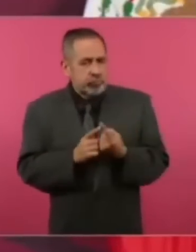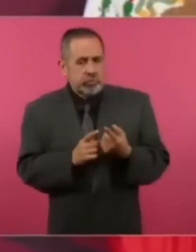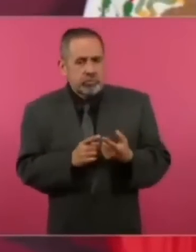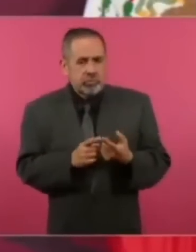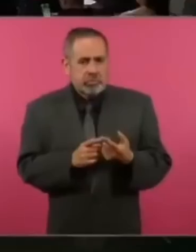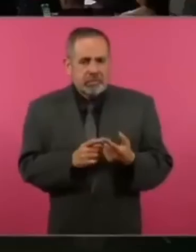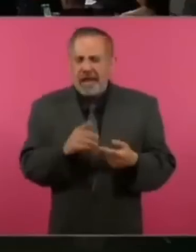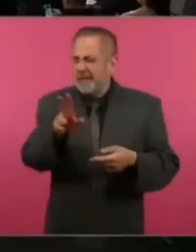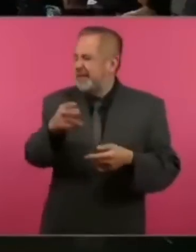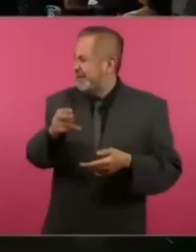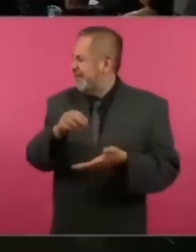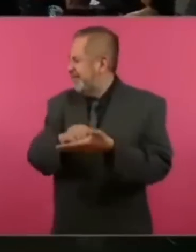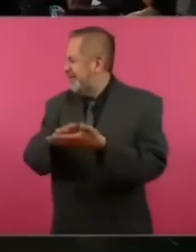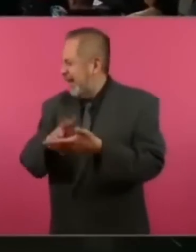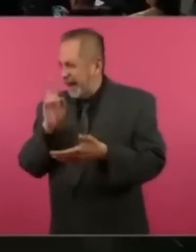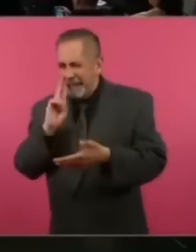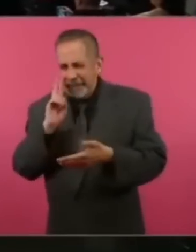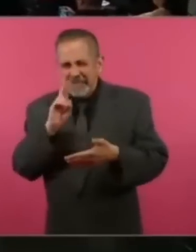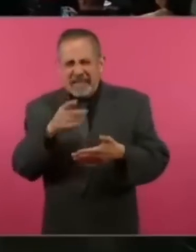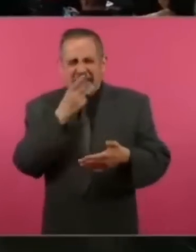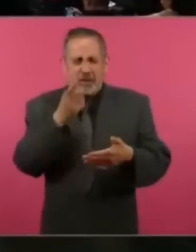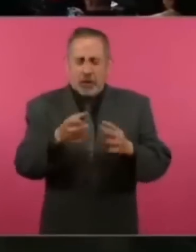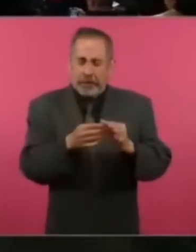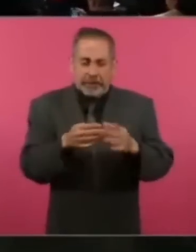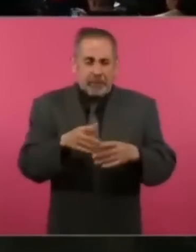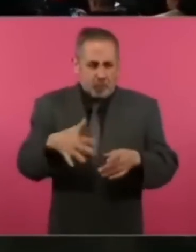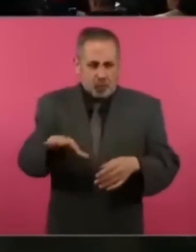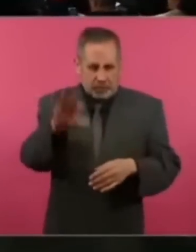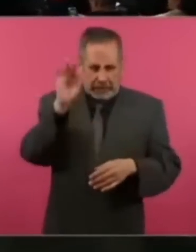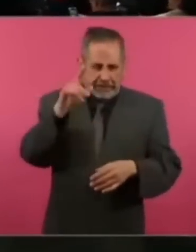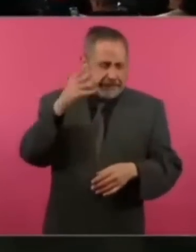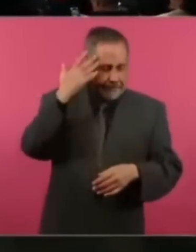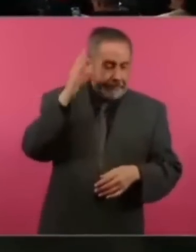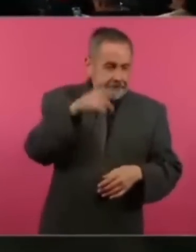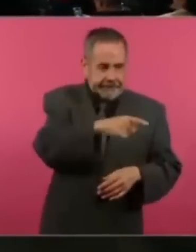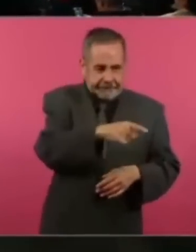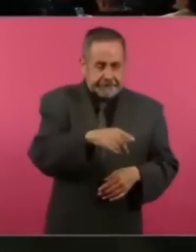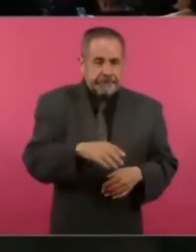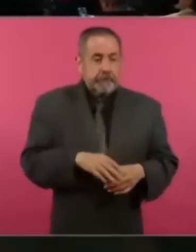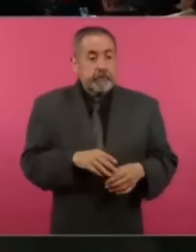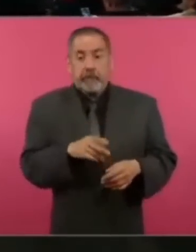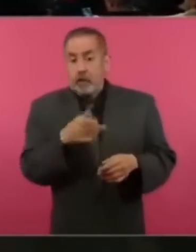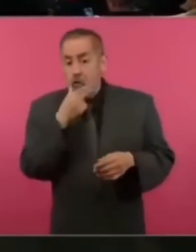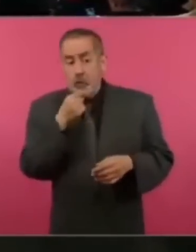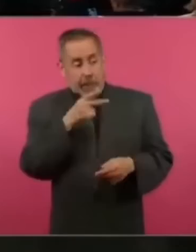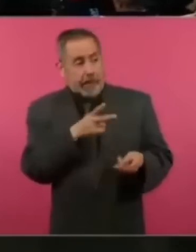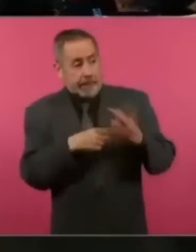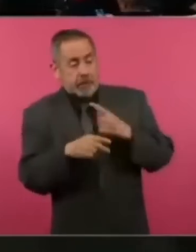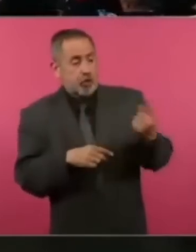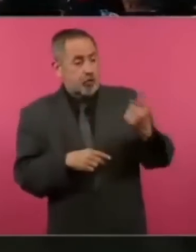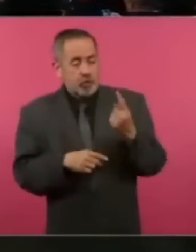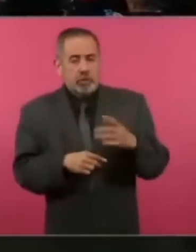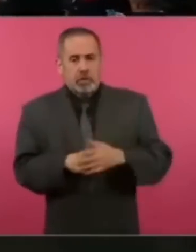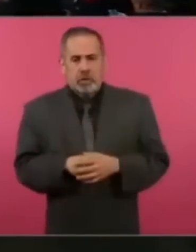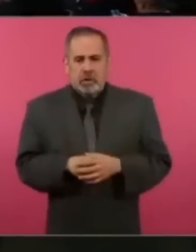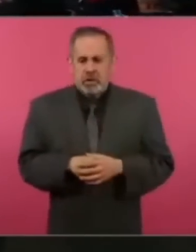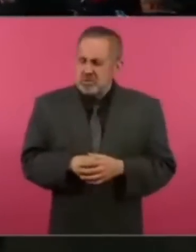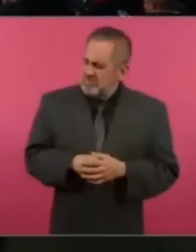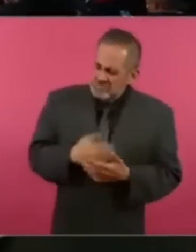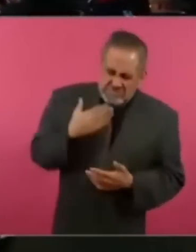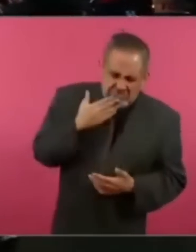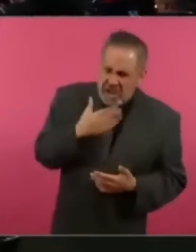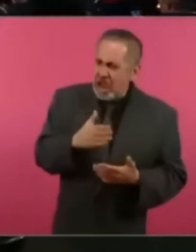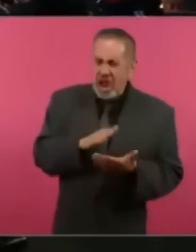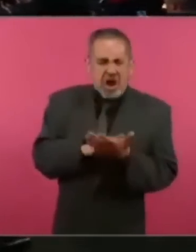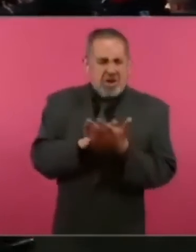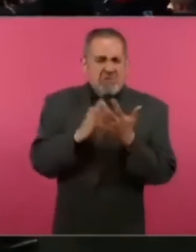A ver si conseguimos por ahí lo que dijo en ese entonces. Vino a decir que había